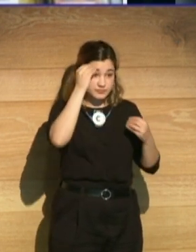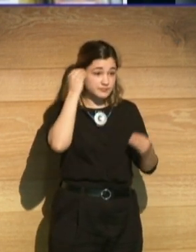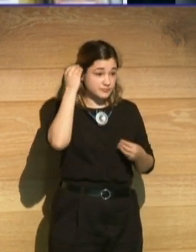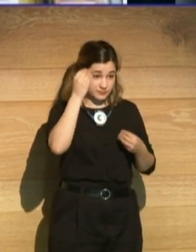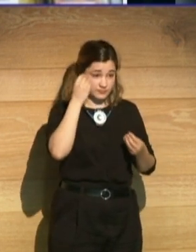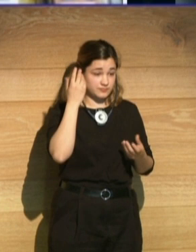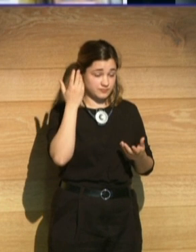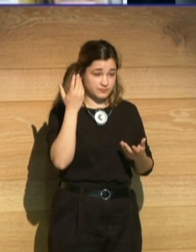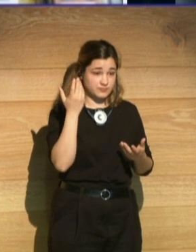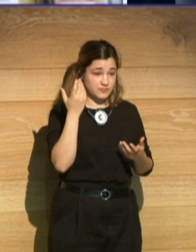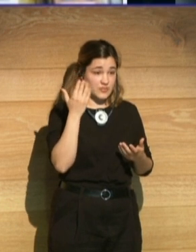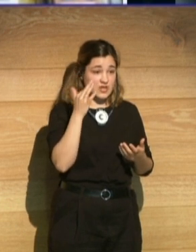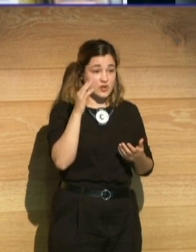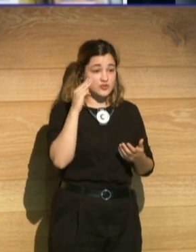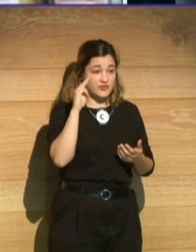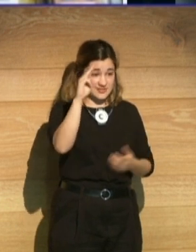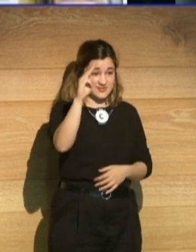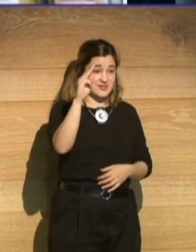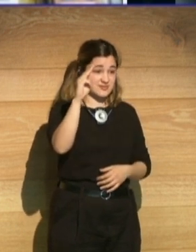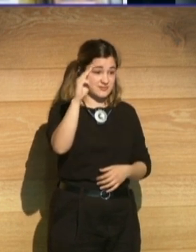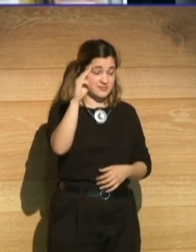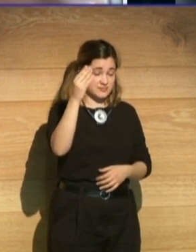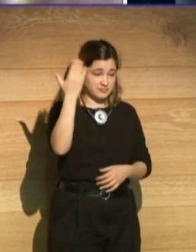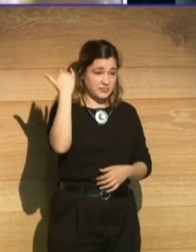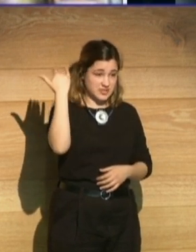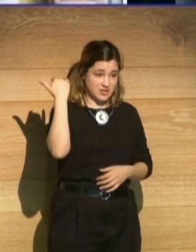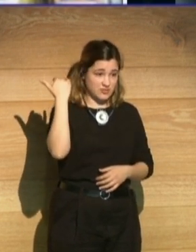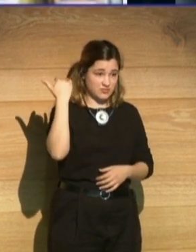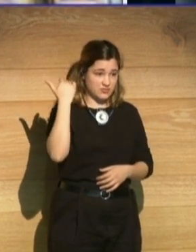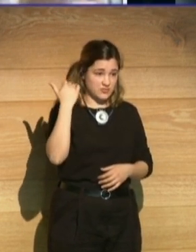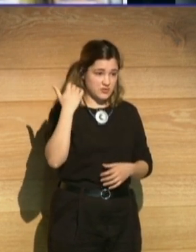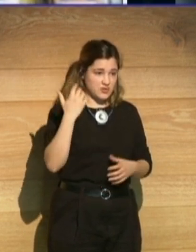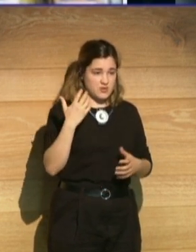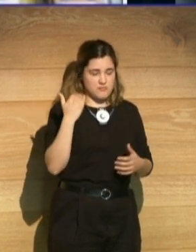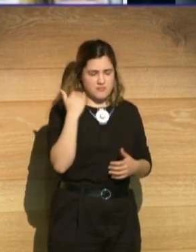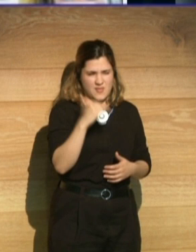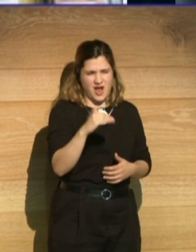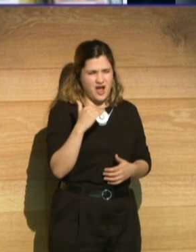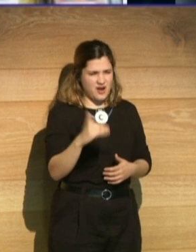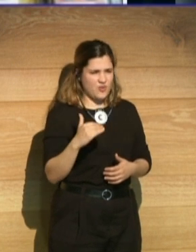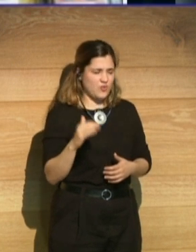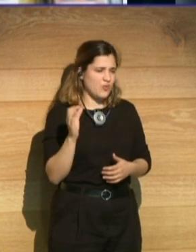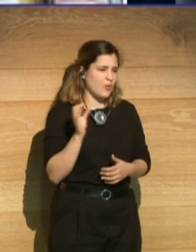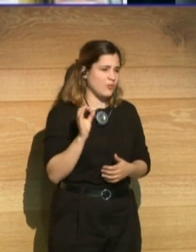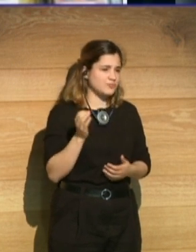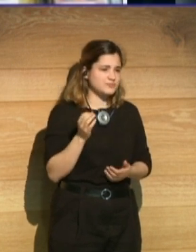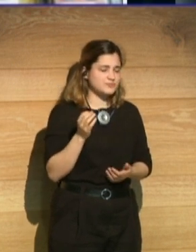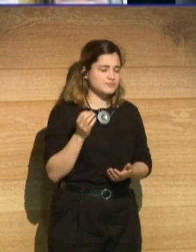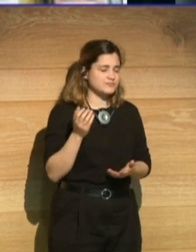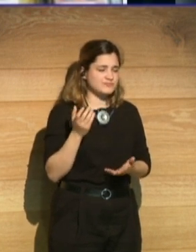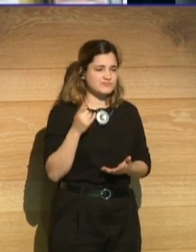que estos fascistas eran unos malvados o una especie